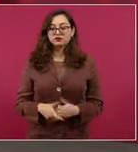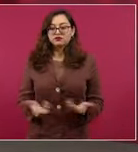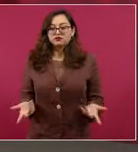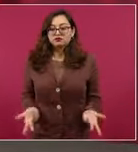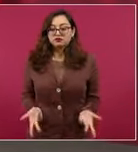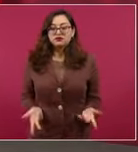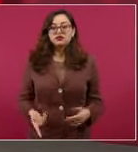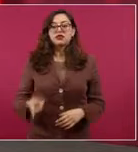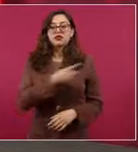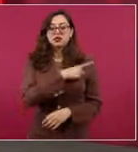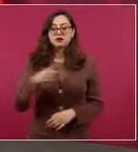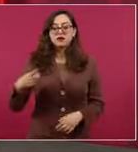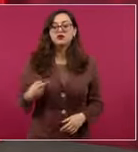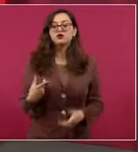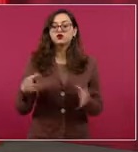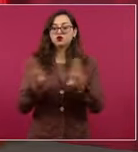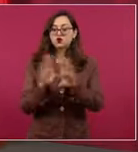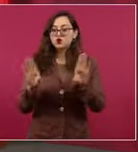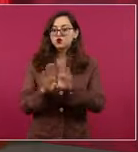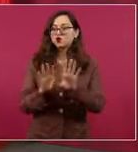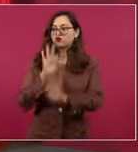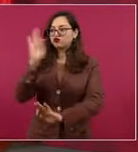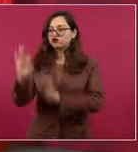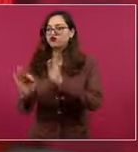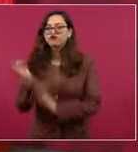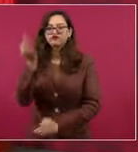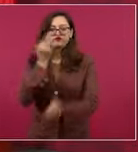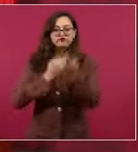trato de aliados.